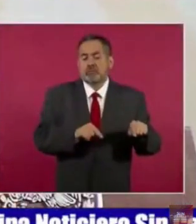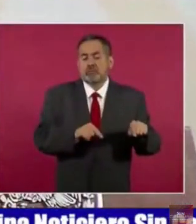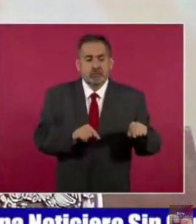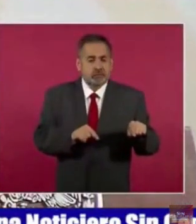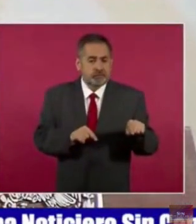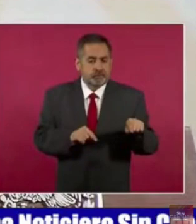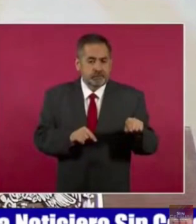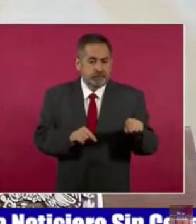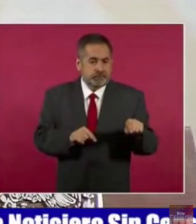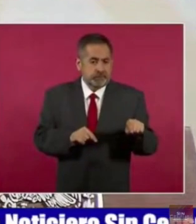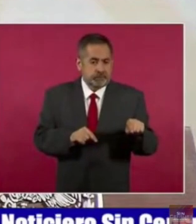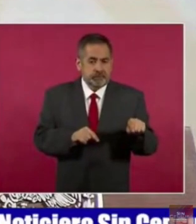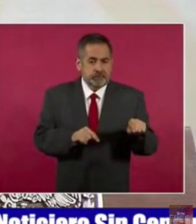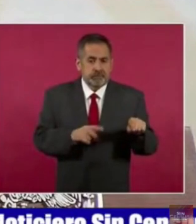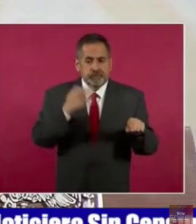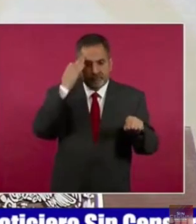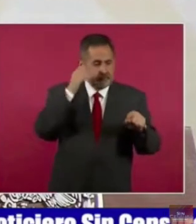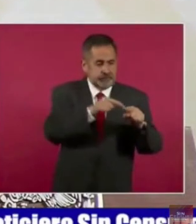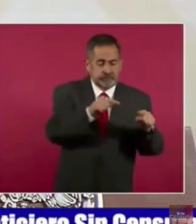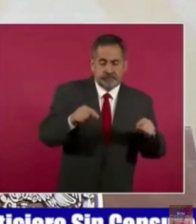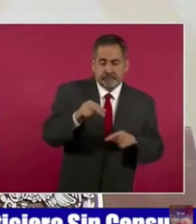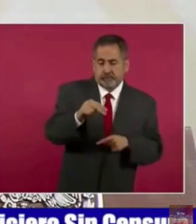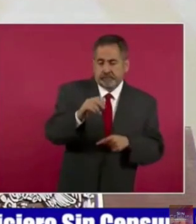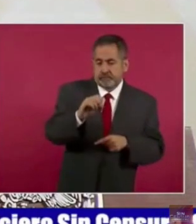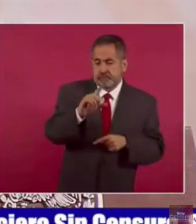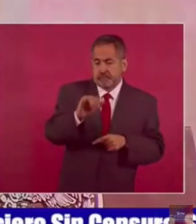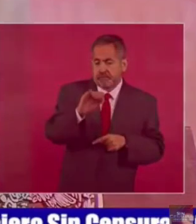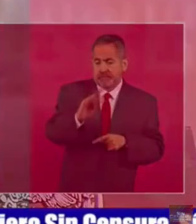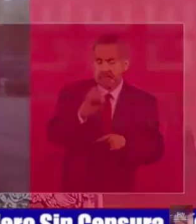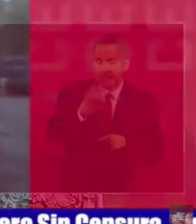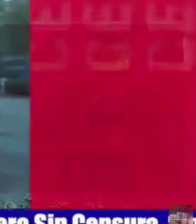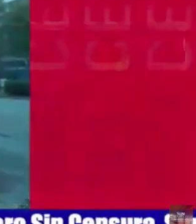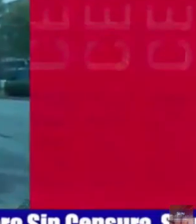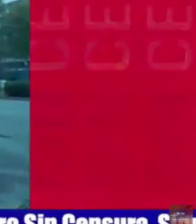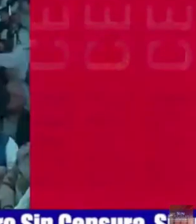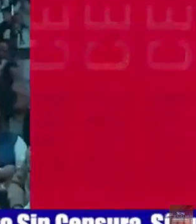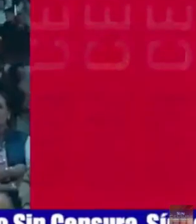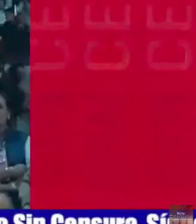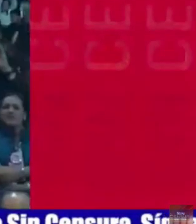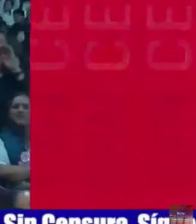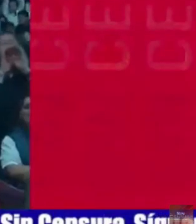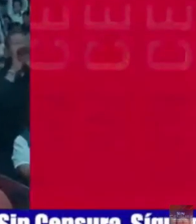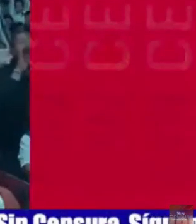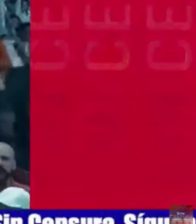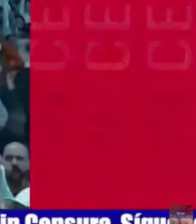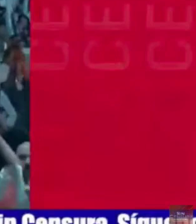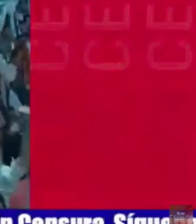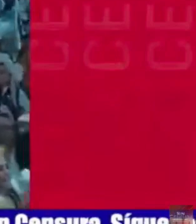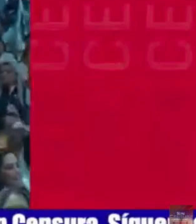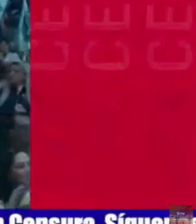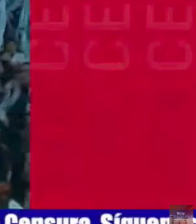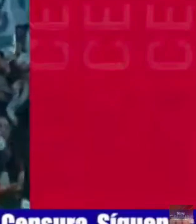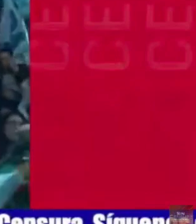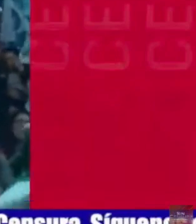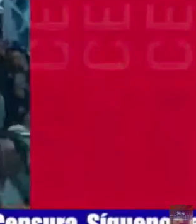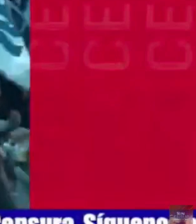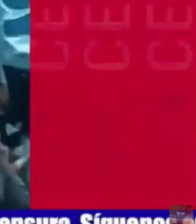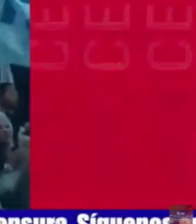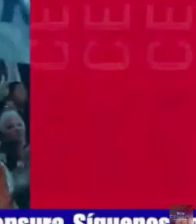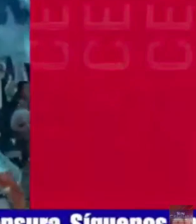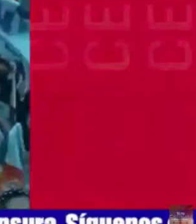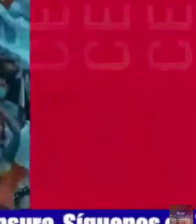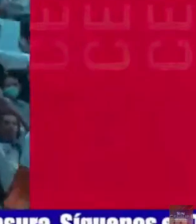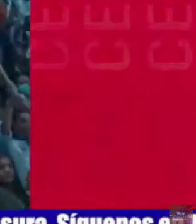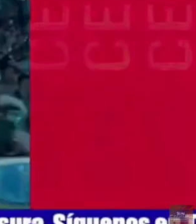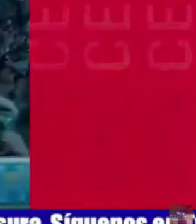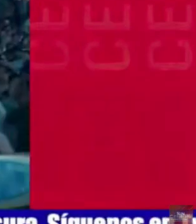estratega. Monreal no ha cejado de lanzar golpes bajos y acciones deleznables contra López Obrador. Y siguiendo con